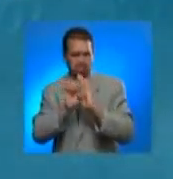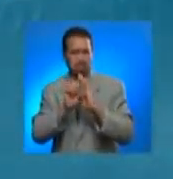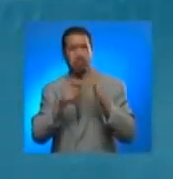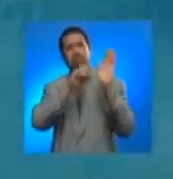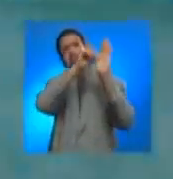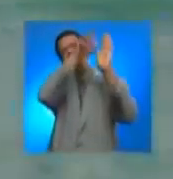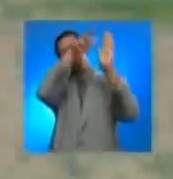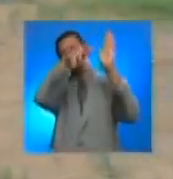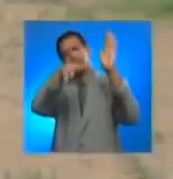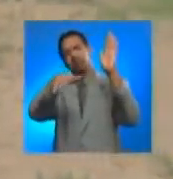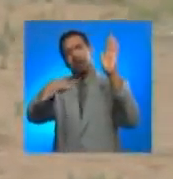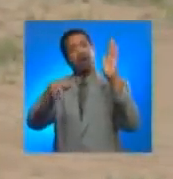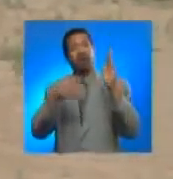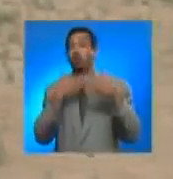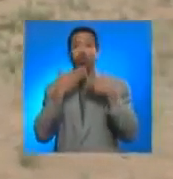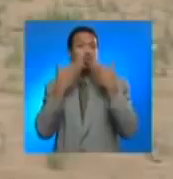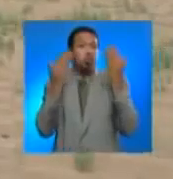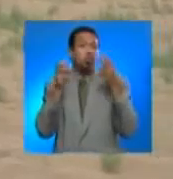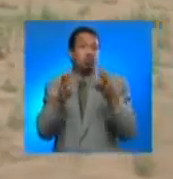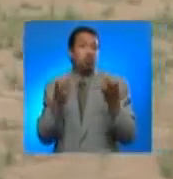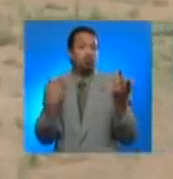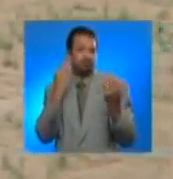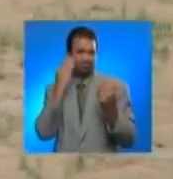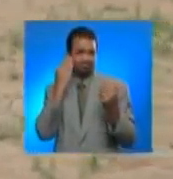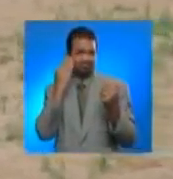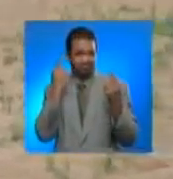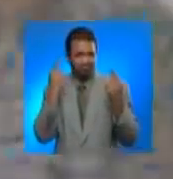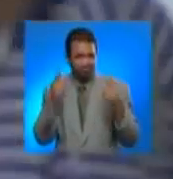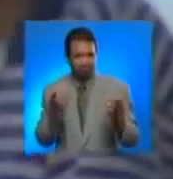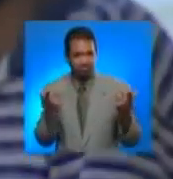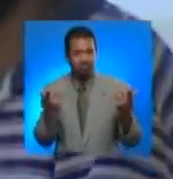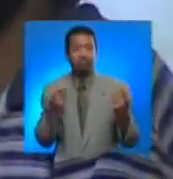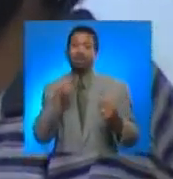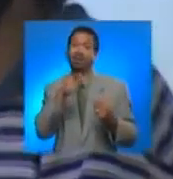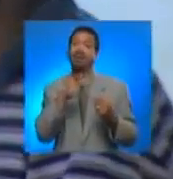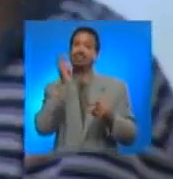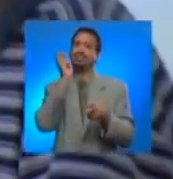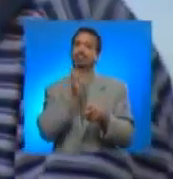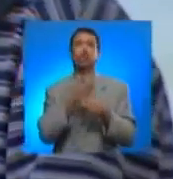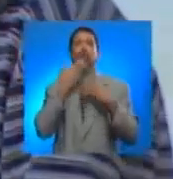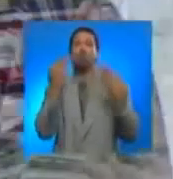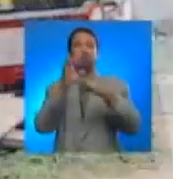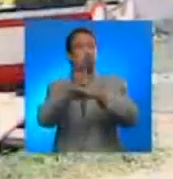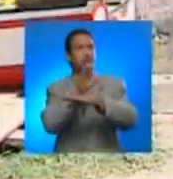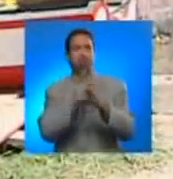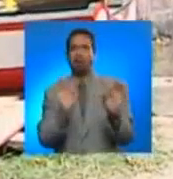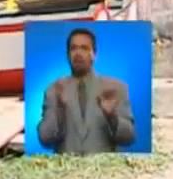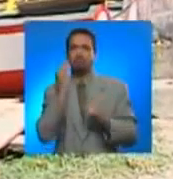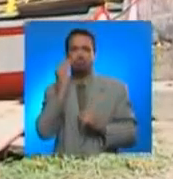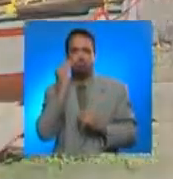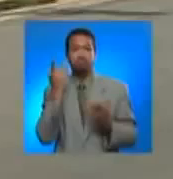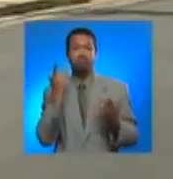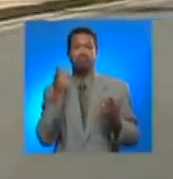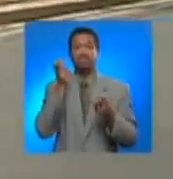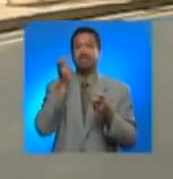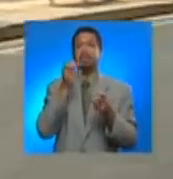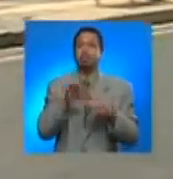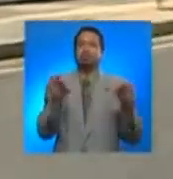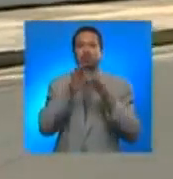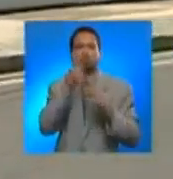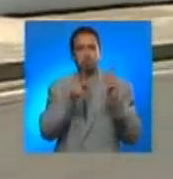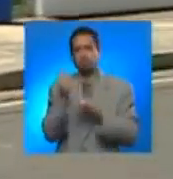emitir una vigilancia, por lo que es importante que la ciudadanía pueda reconocer las señales de un tsunami: la retirada del